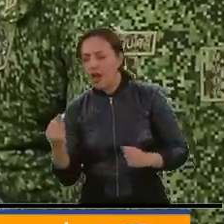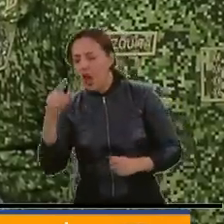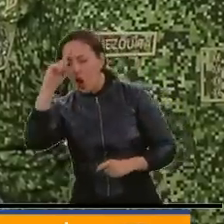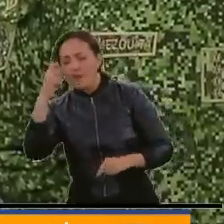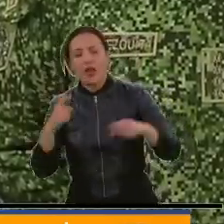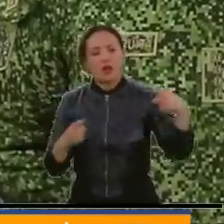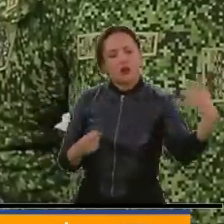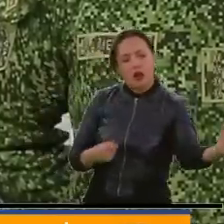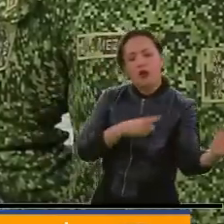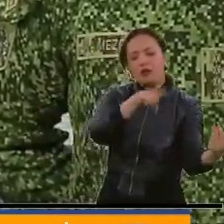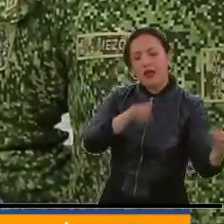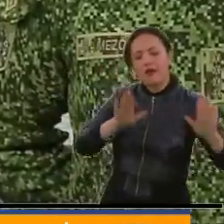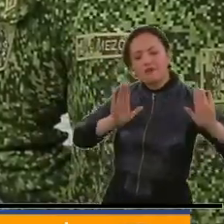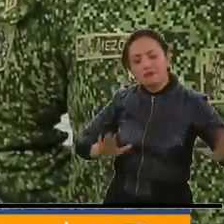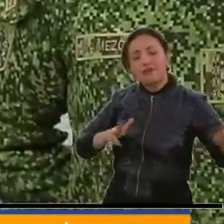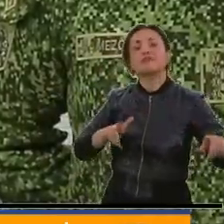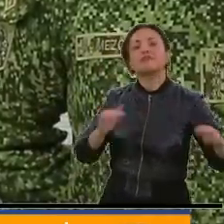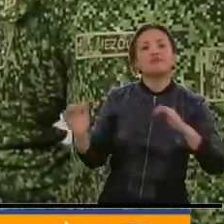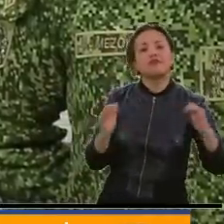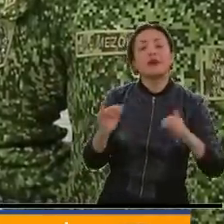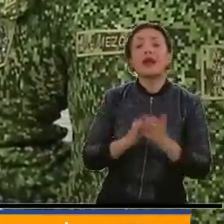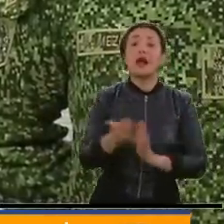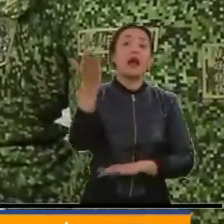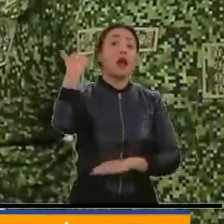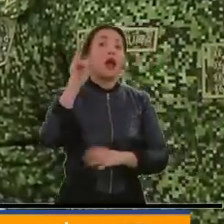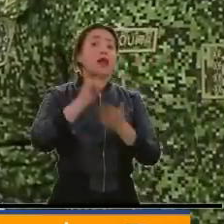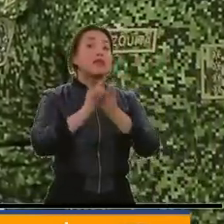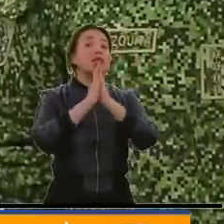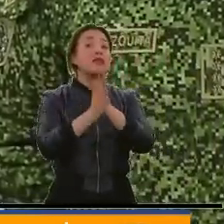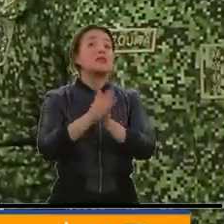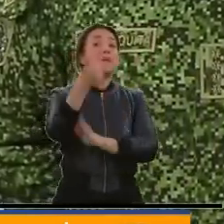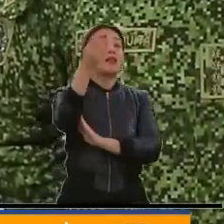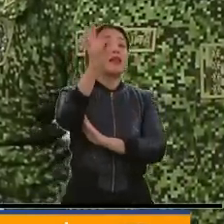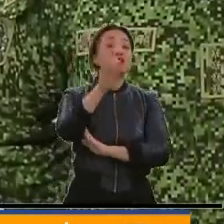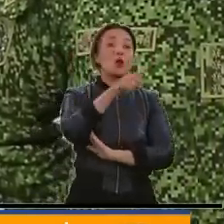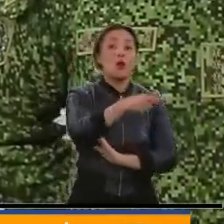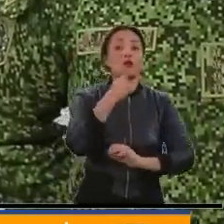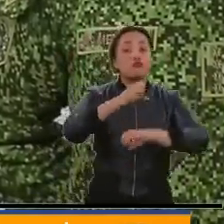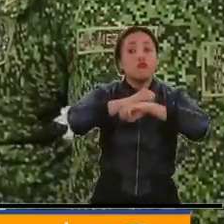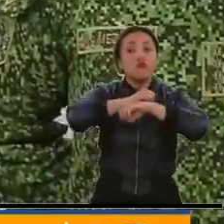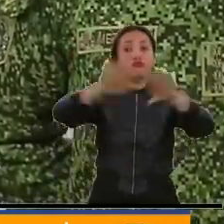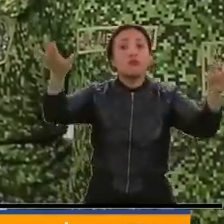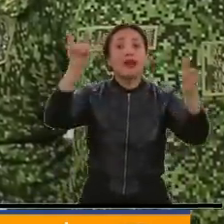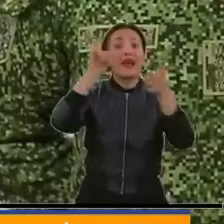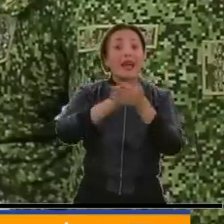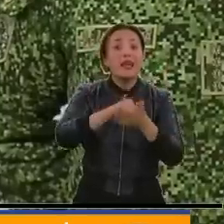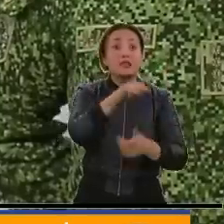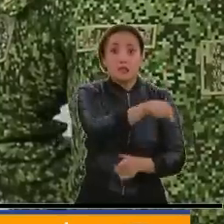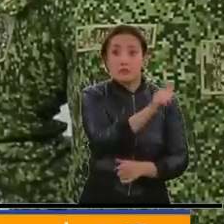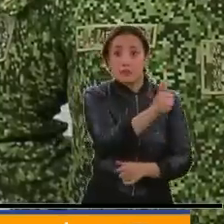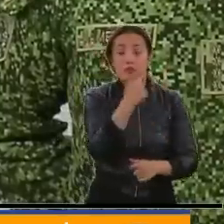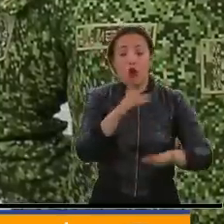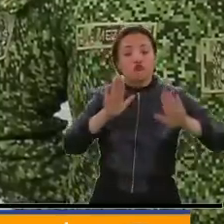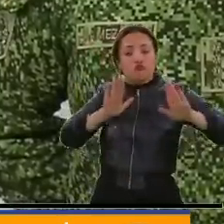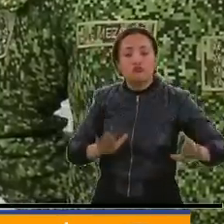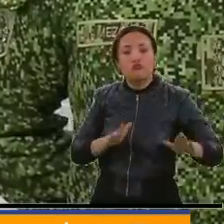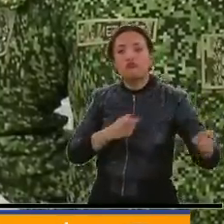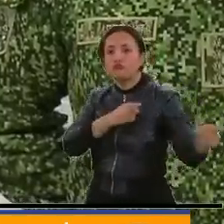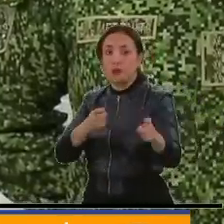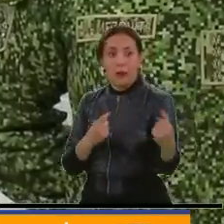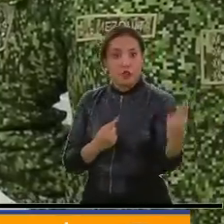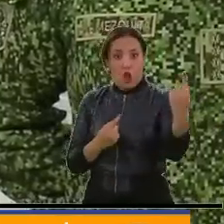19 de diciembre, precisamente, luego de declarar el cese unilateral, esta organización